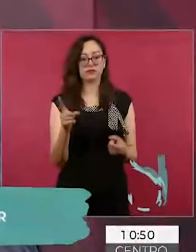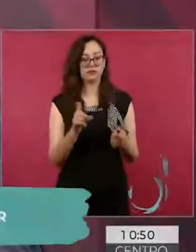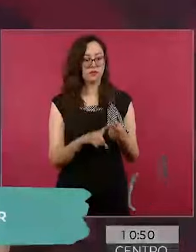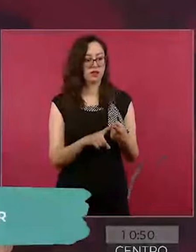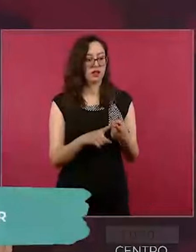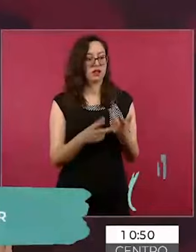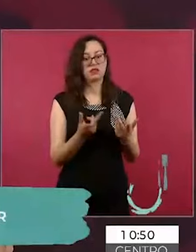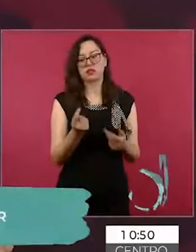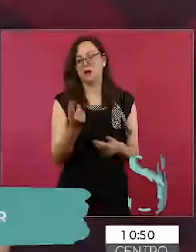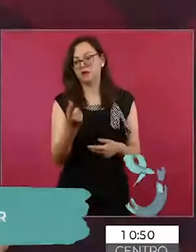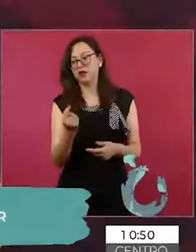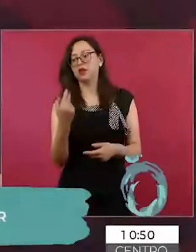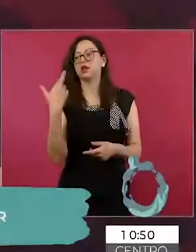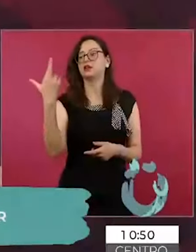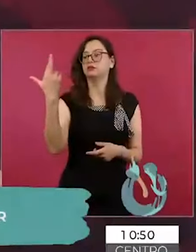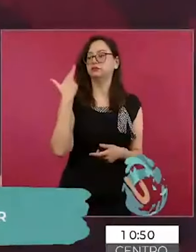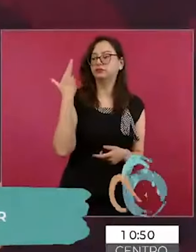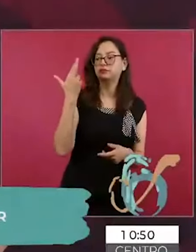de